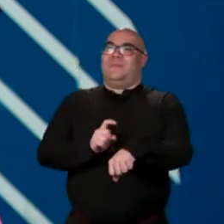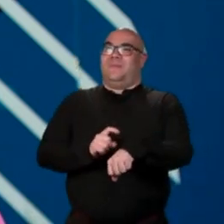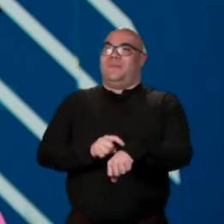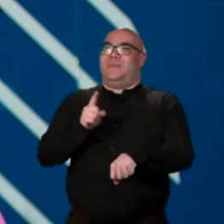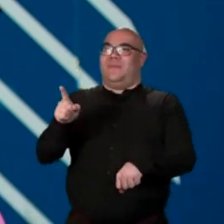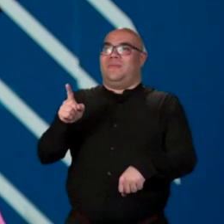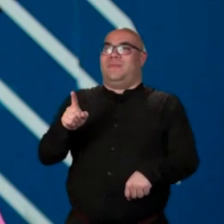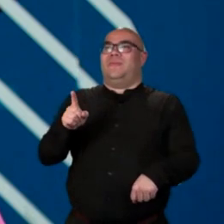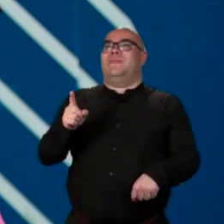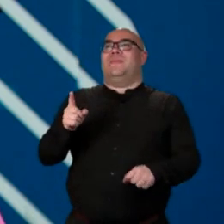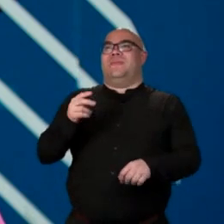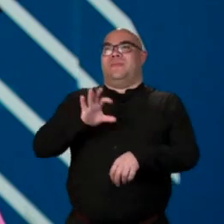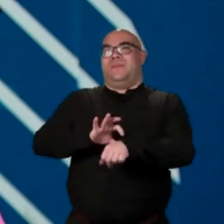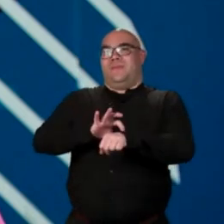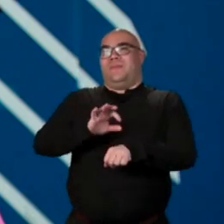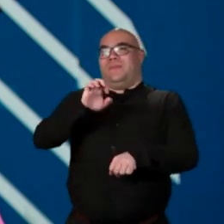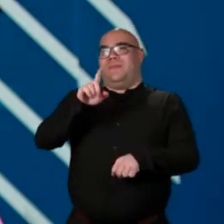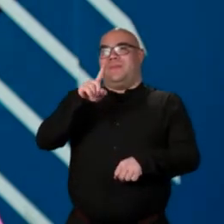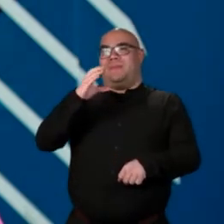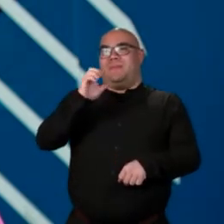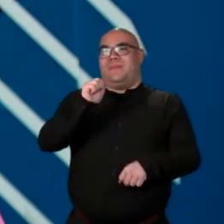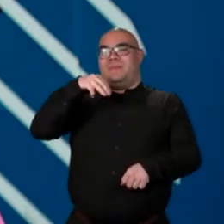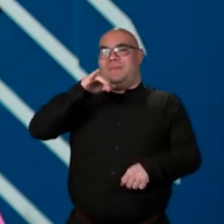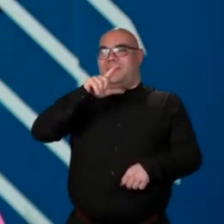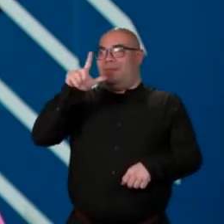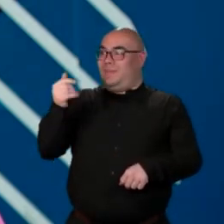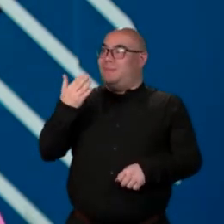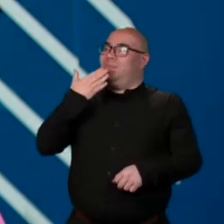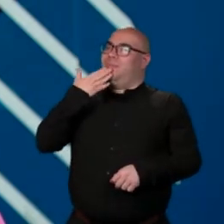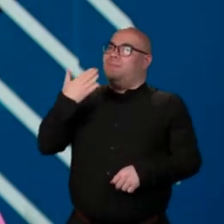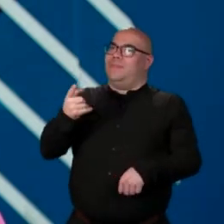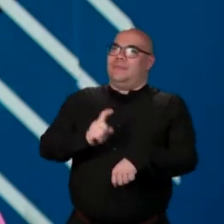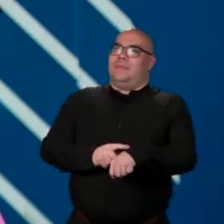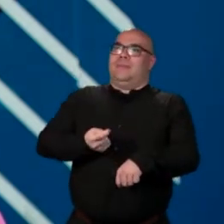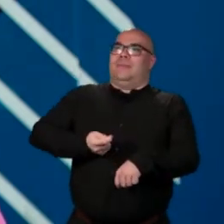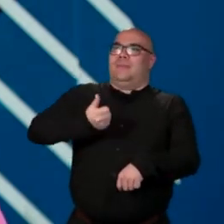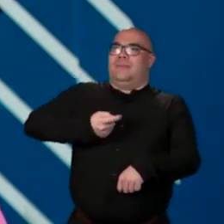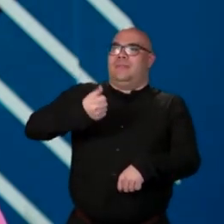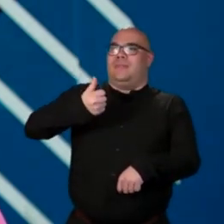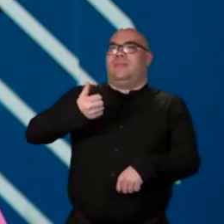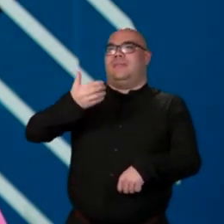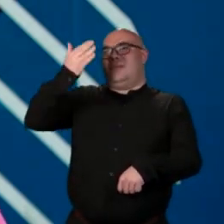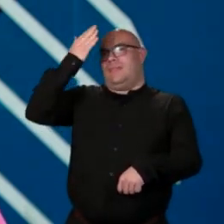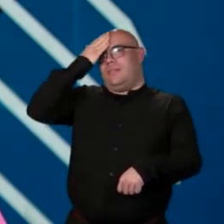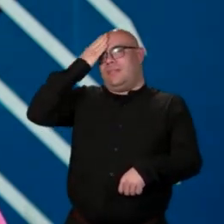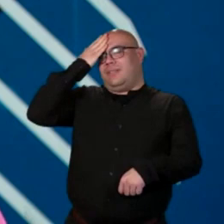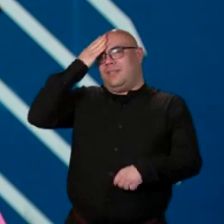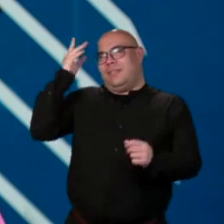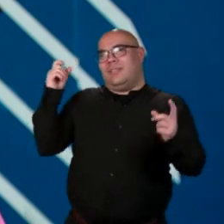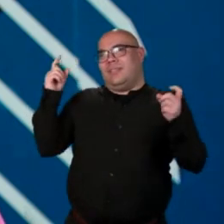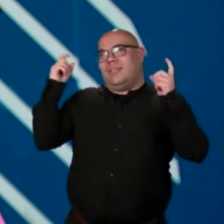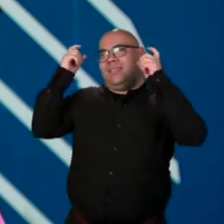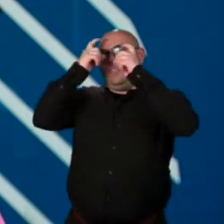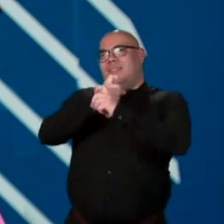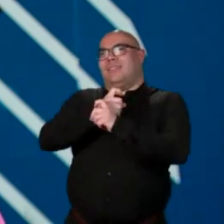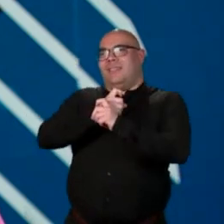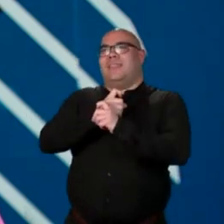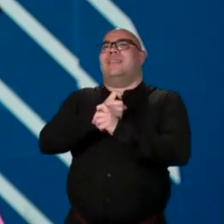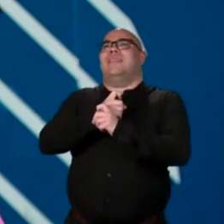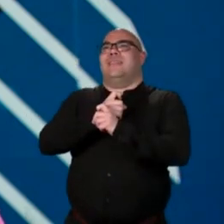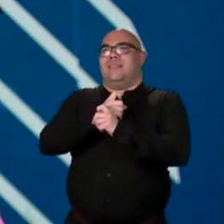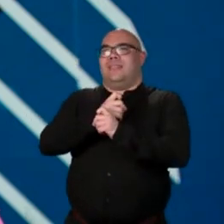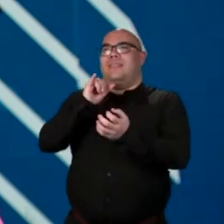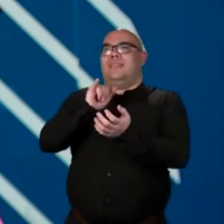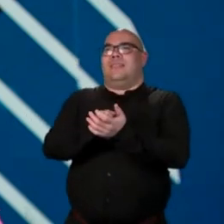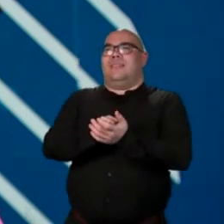Escamilla es muy corto y pues es sobre todo pensando en